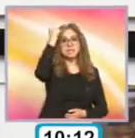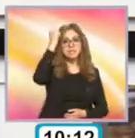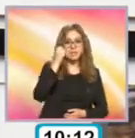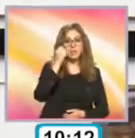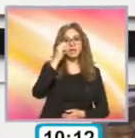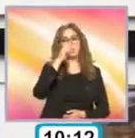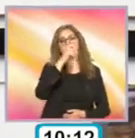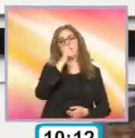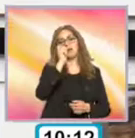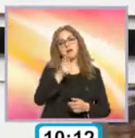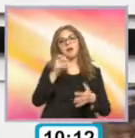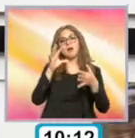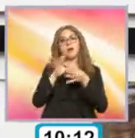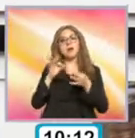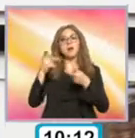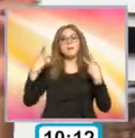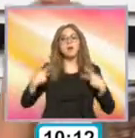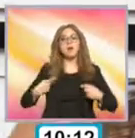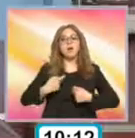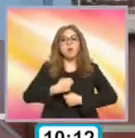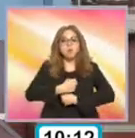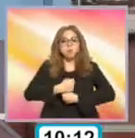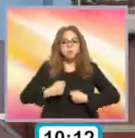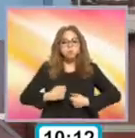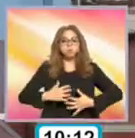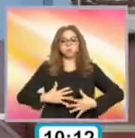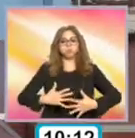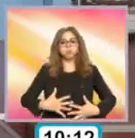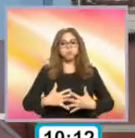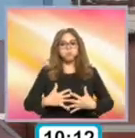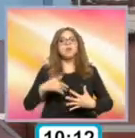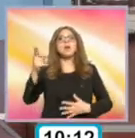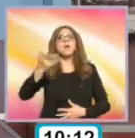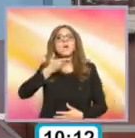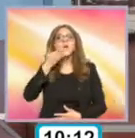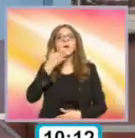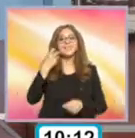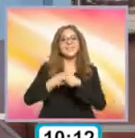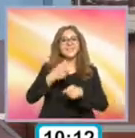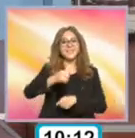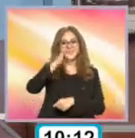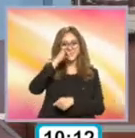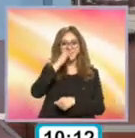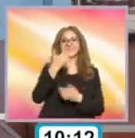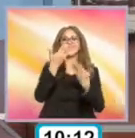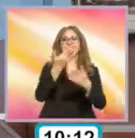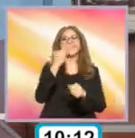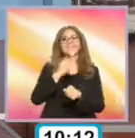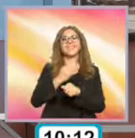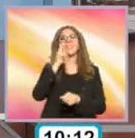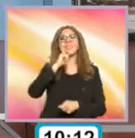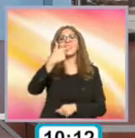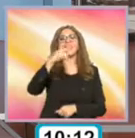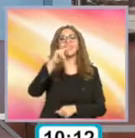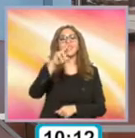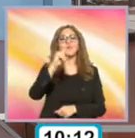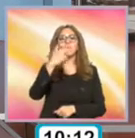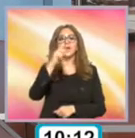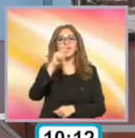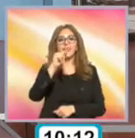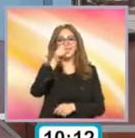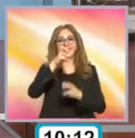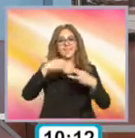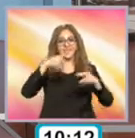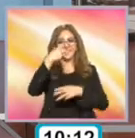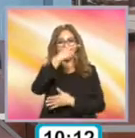todos los gorditos, barrigones que están por ahí echando cerveza. Ándale, pues adelante. El aplauso para Girasol Huerta, que está en